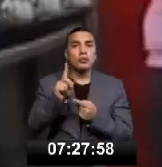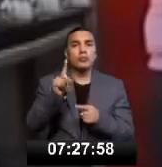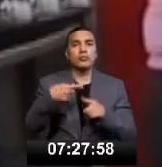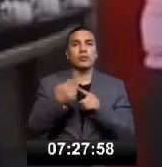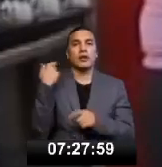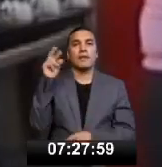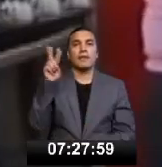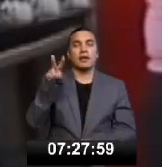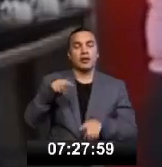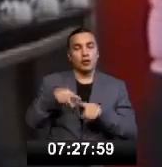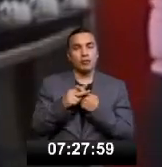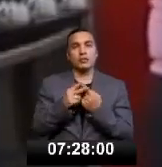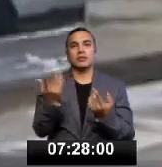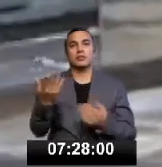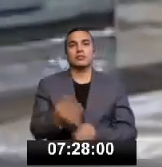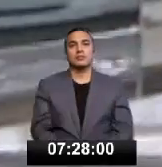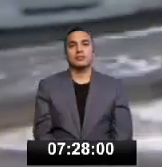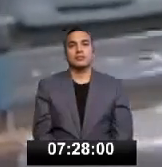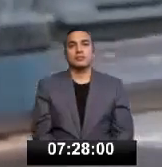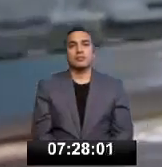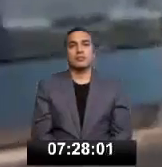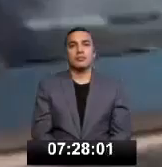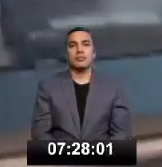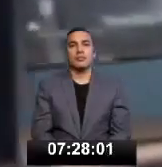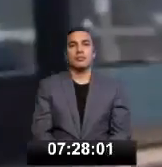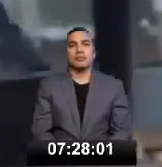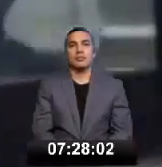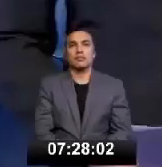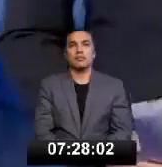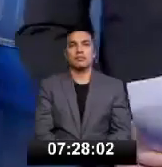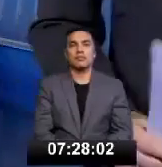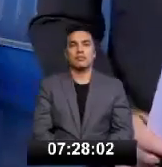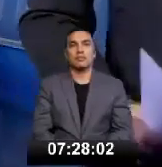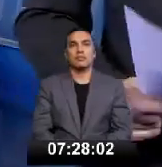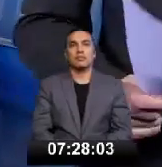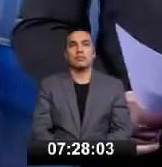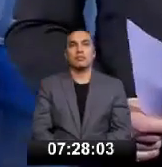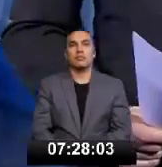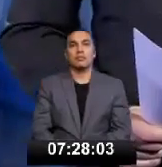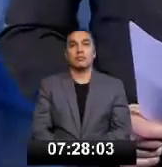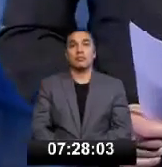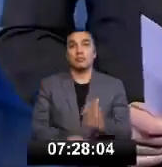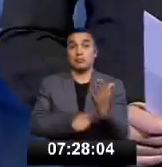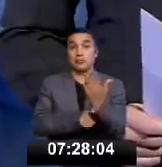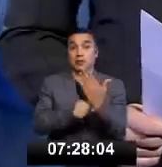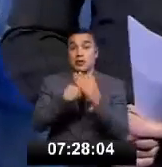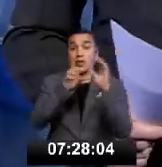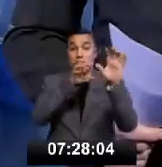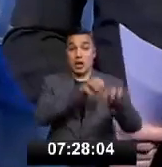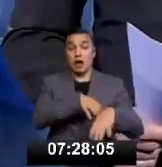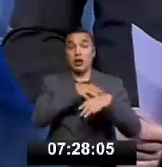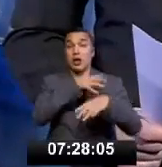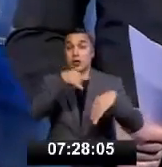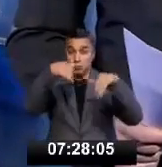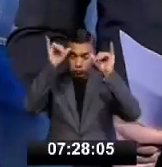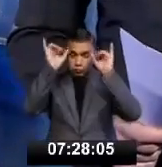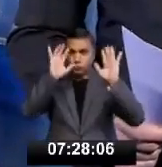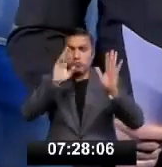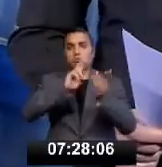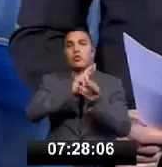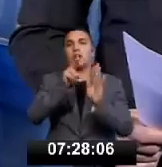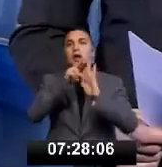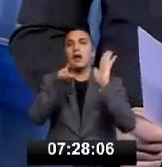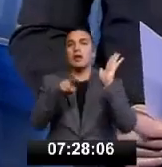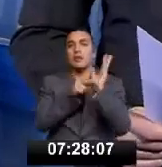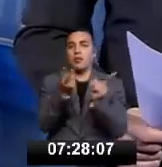el pasado viernes. Karen Haro, TS Televisión. El Ministerio de Agricultura y Ganadería emitió el reglamento para